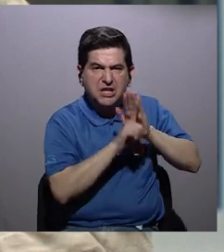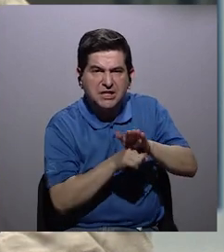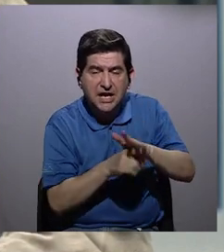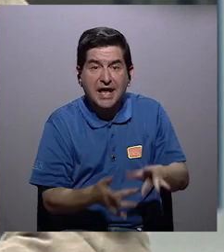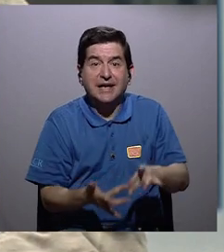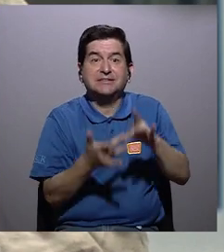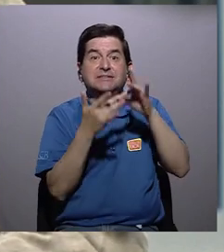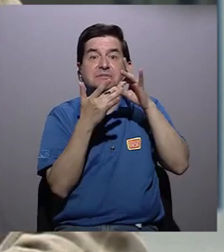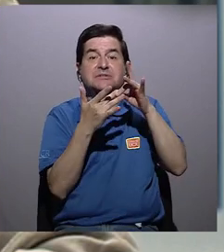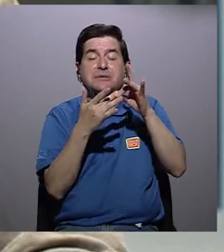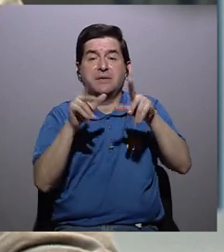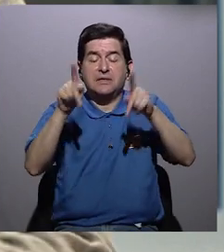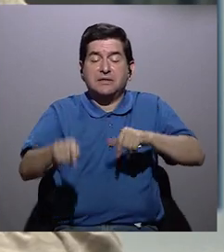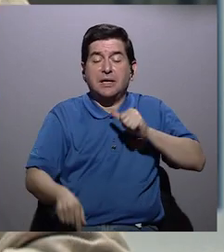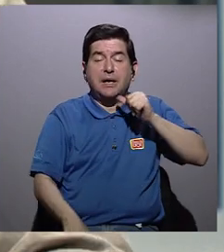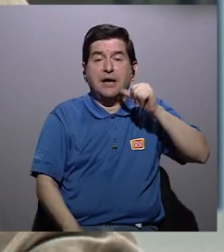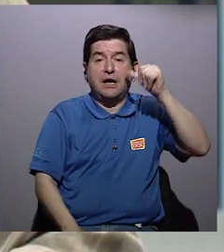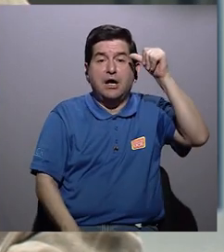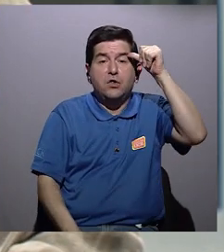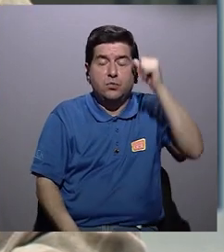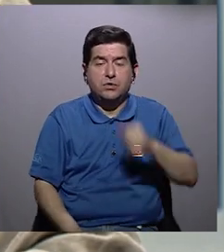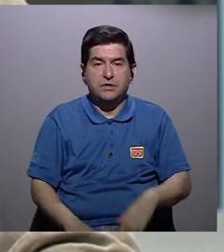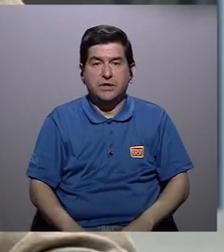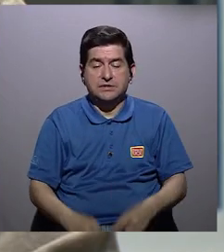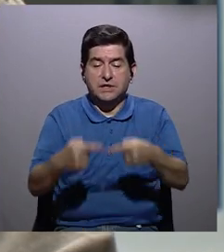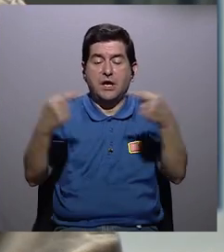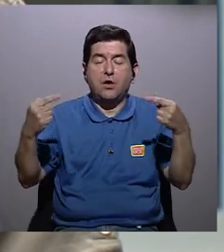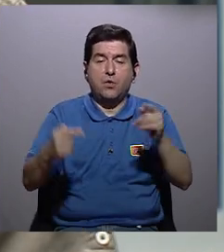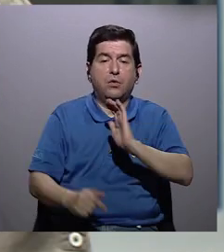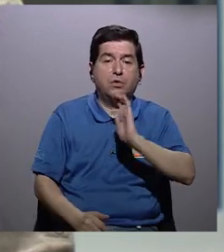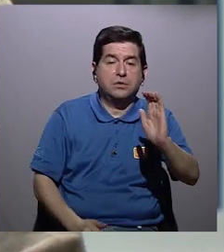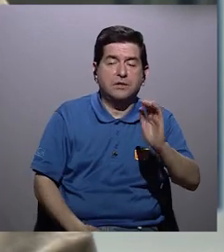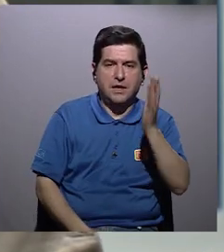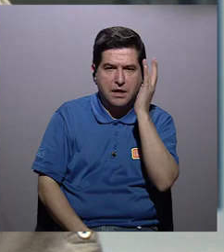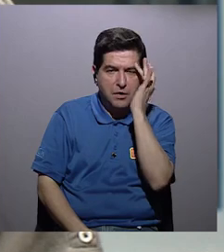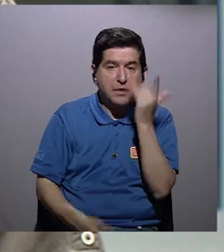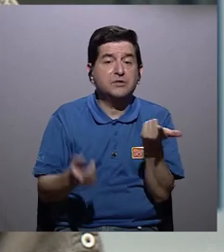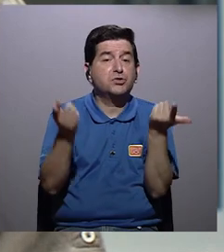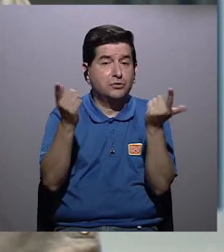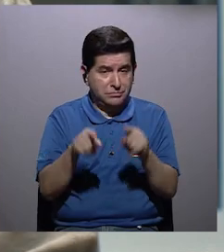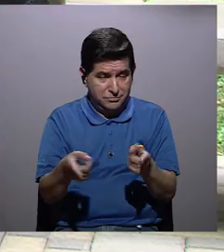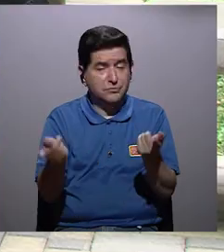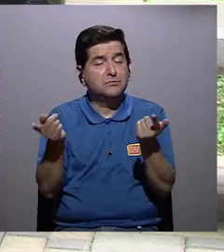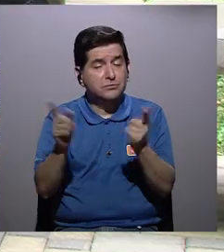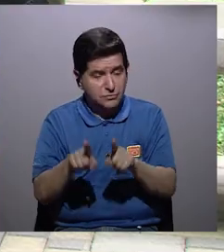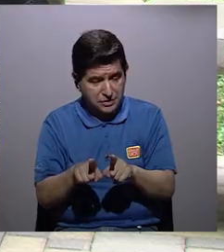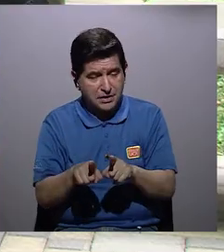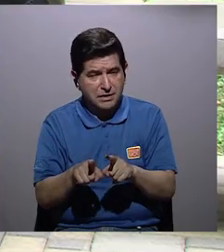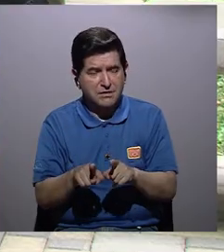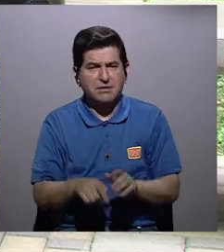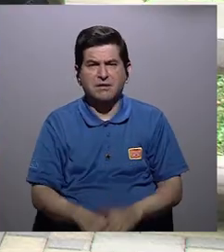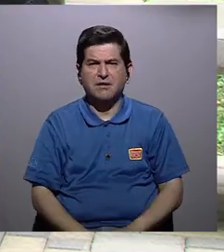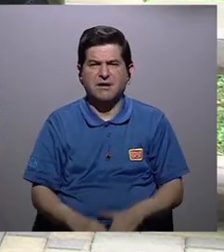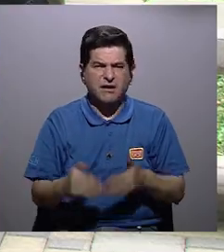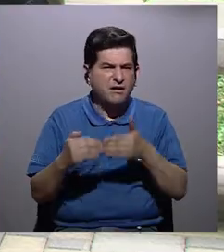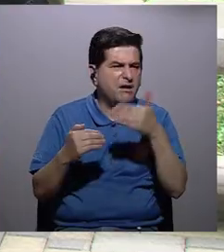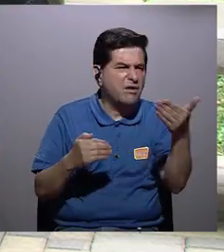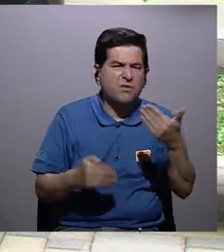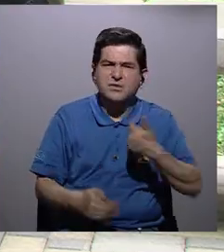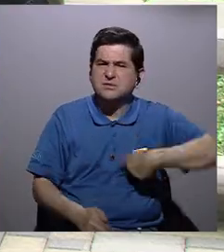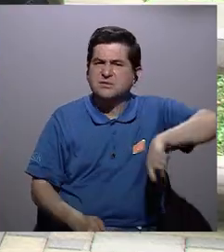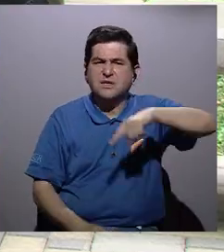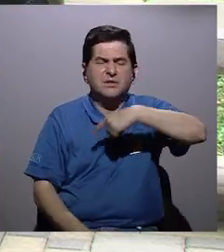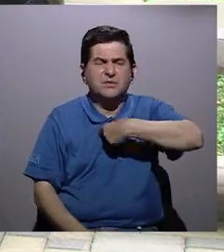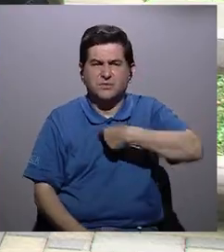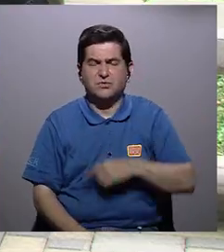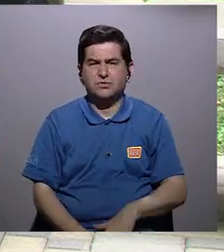sobre todo por parte de personas adultas hacia menores de edad. Lo preocupante es que esté sucediendo. ¿Y cuáles son las cosas que tenemos